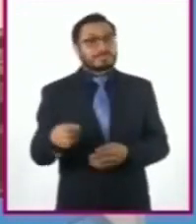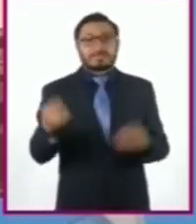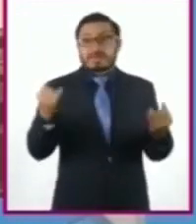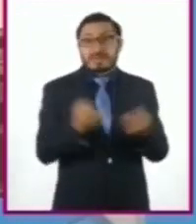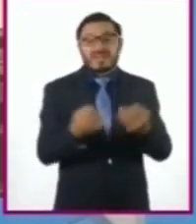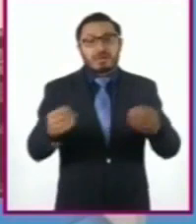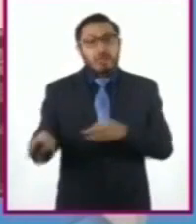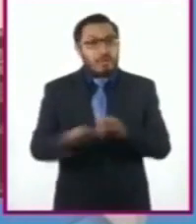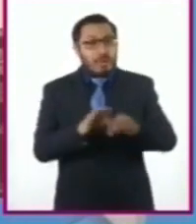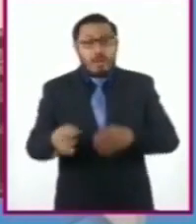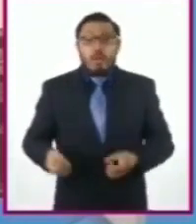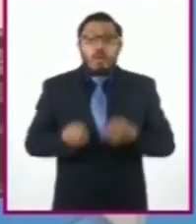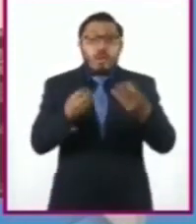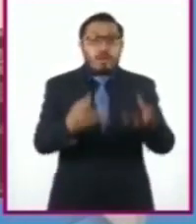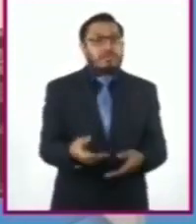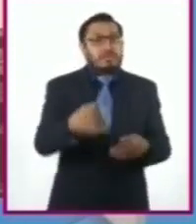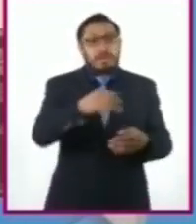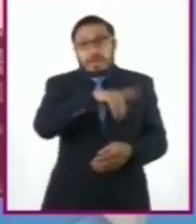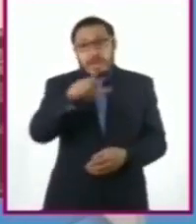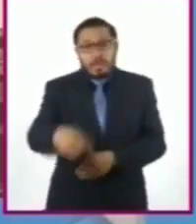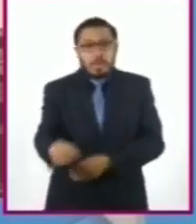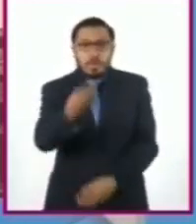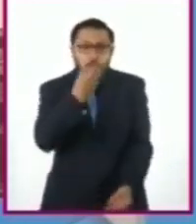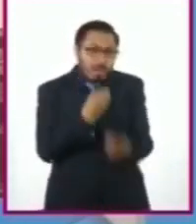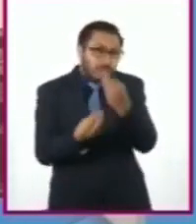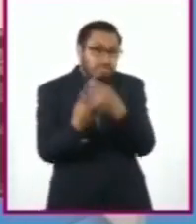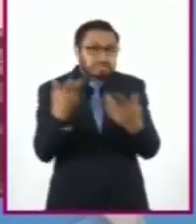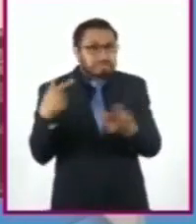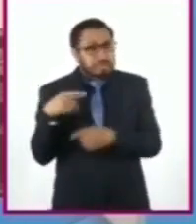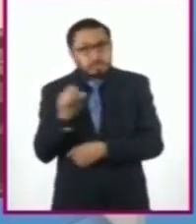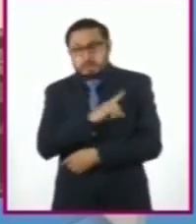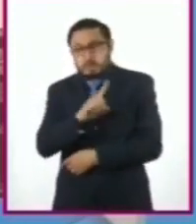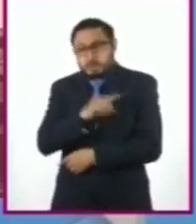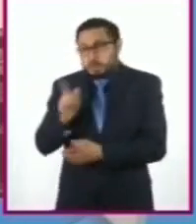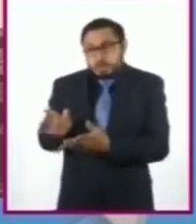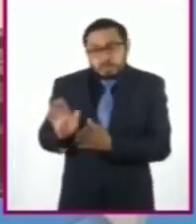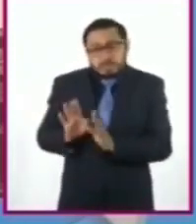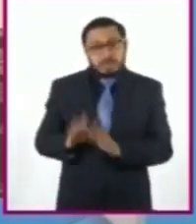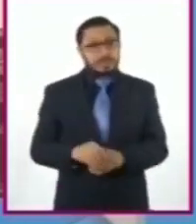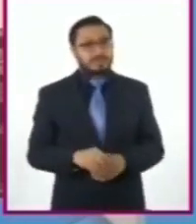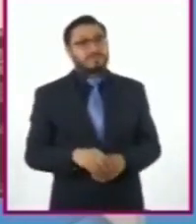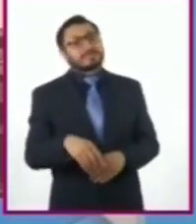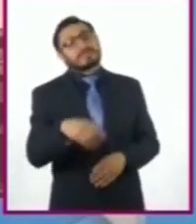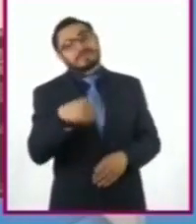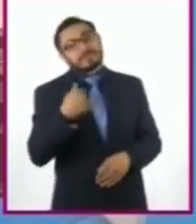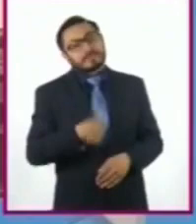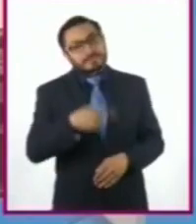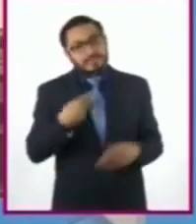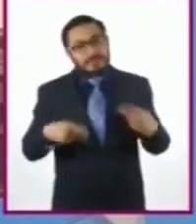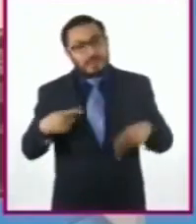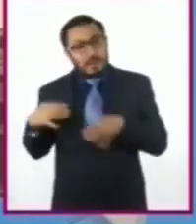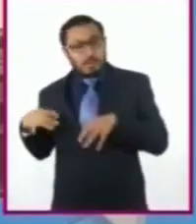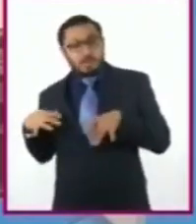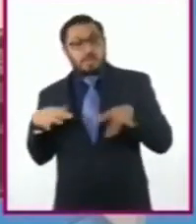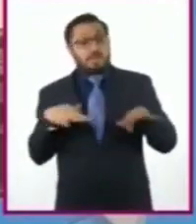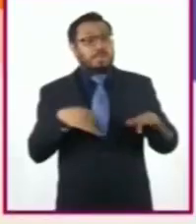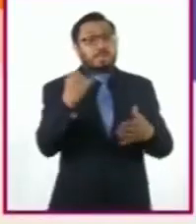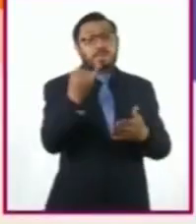su propia alimentación. El conquistador ponía los planos y la dirección de la obra.